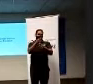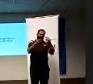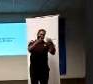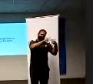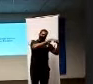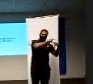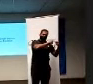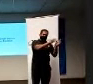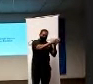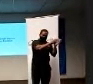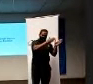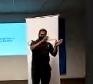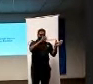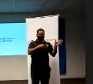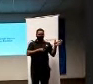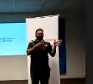casos confirmados.